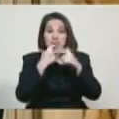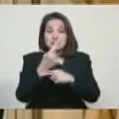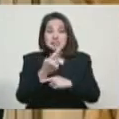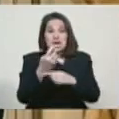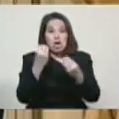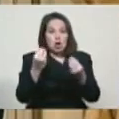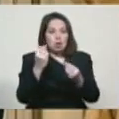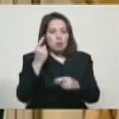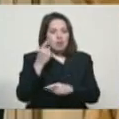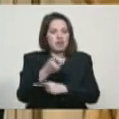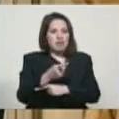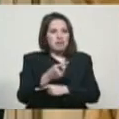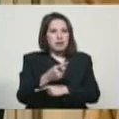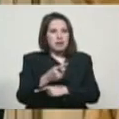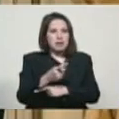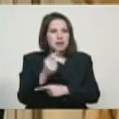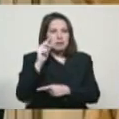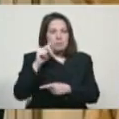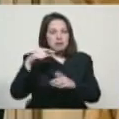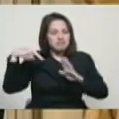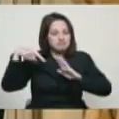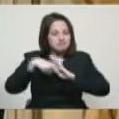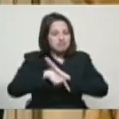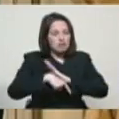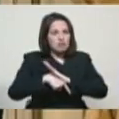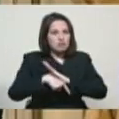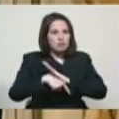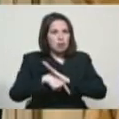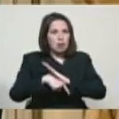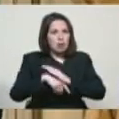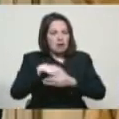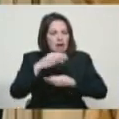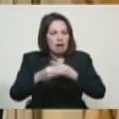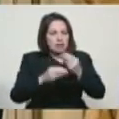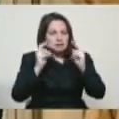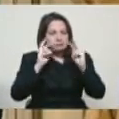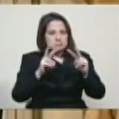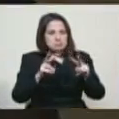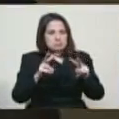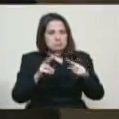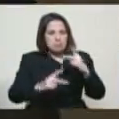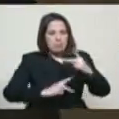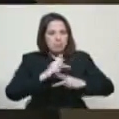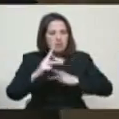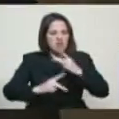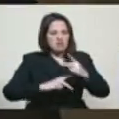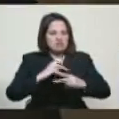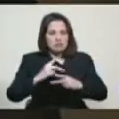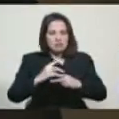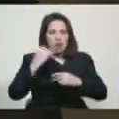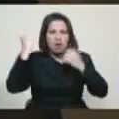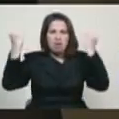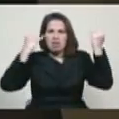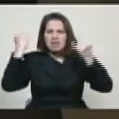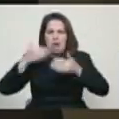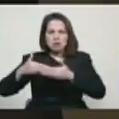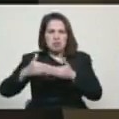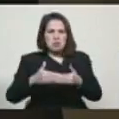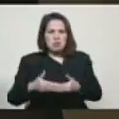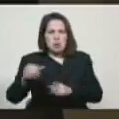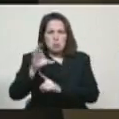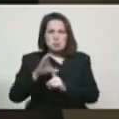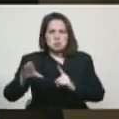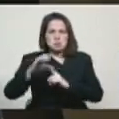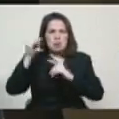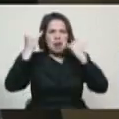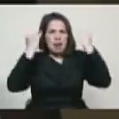llaga y profundizarlo. Y ir a un proceso de descolonización política,